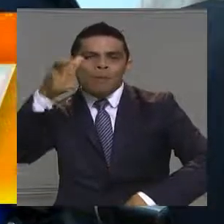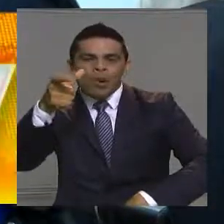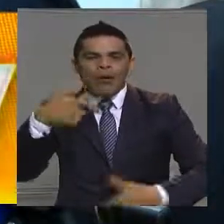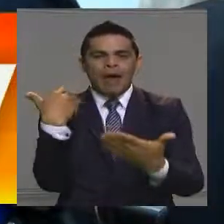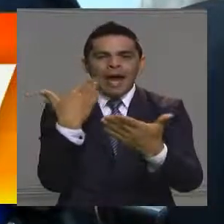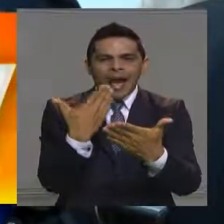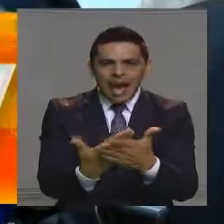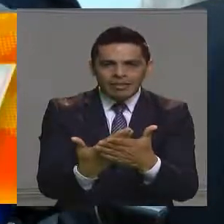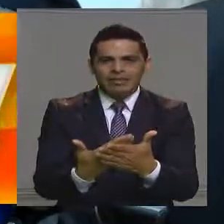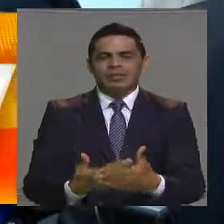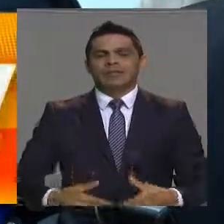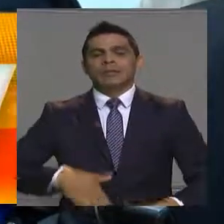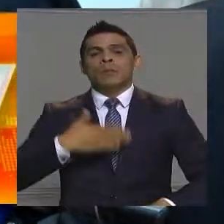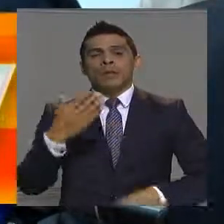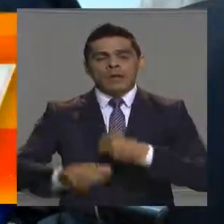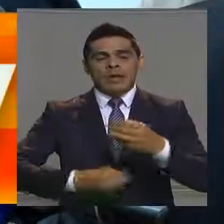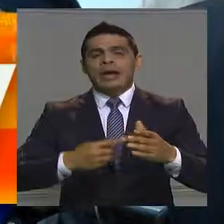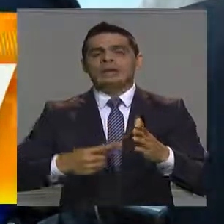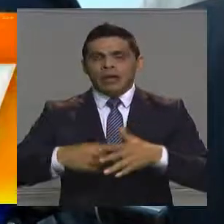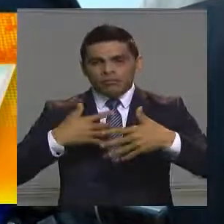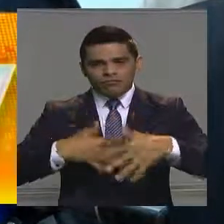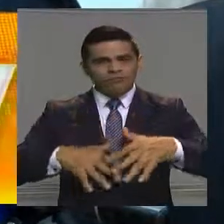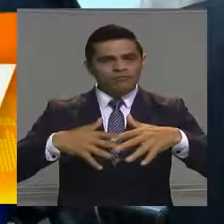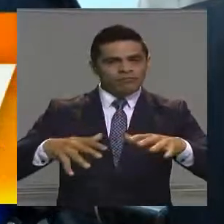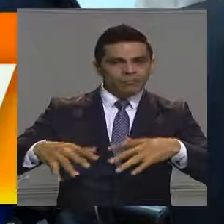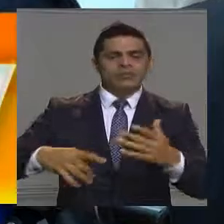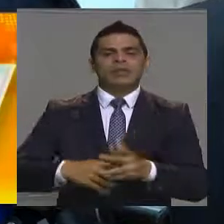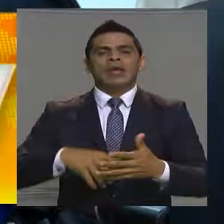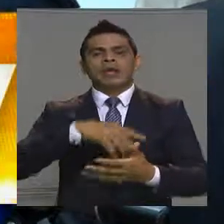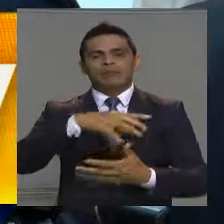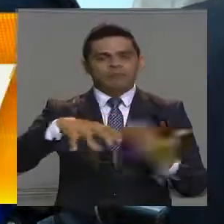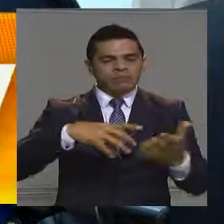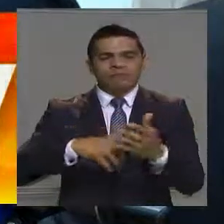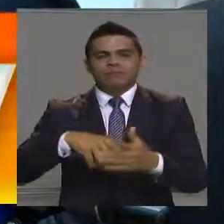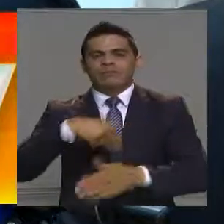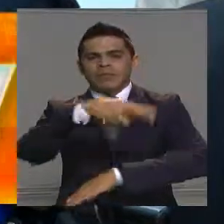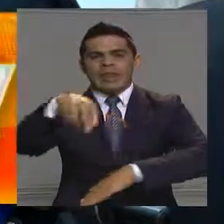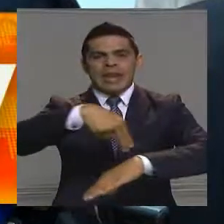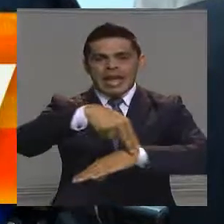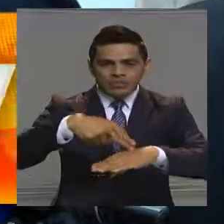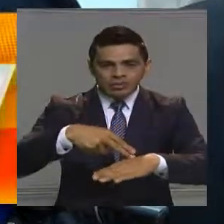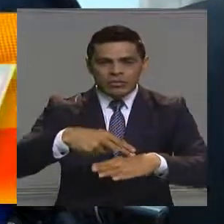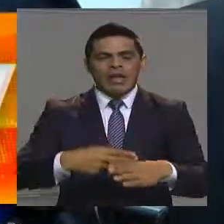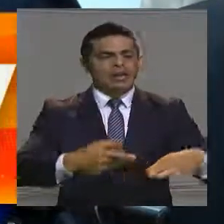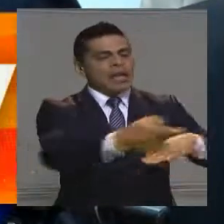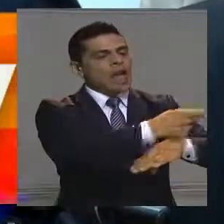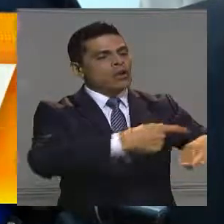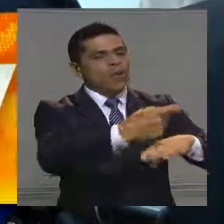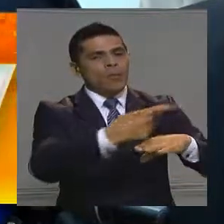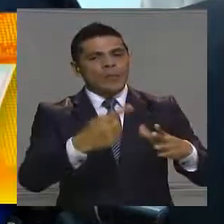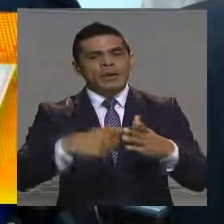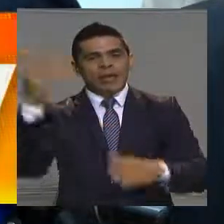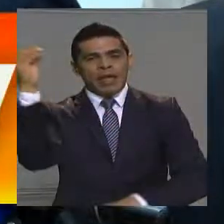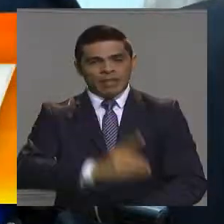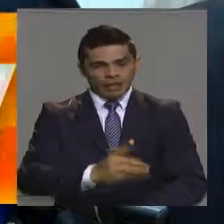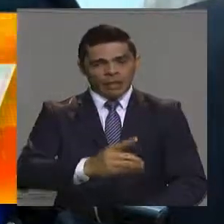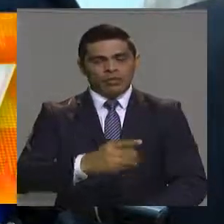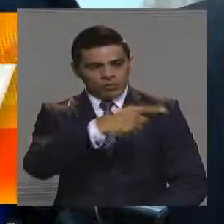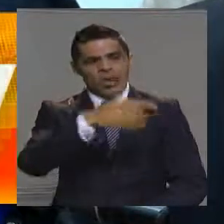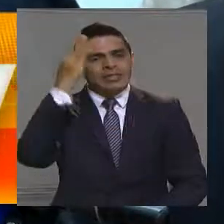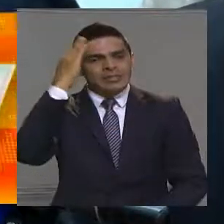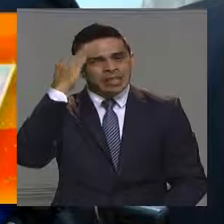generar una gran situación nacional que lleve al gobierno y a la dictadura a saber que no es